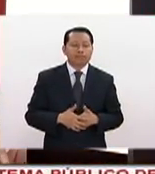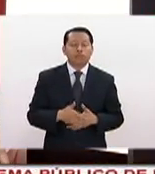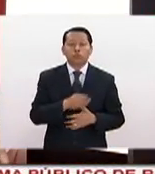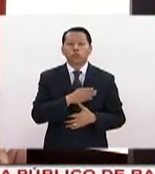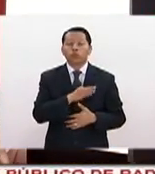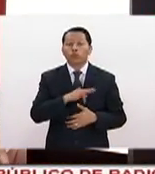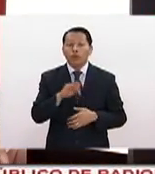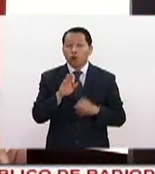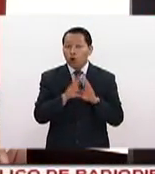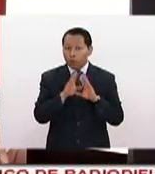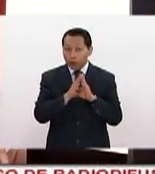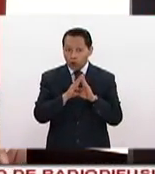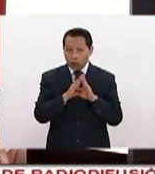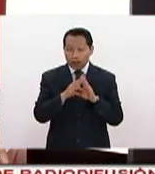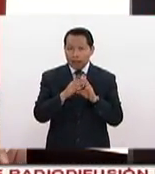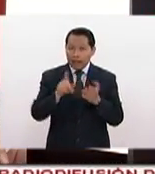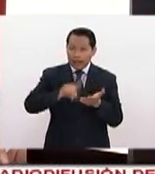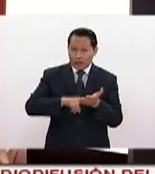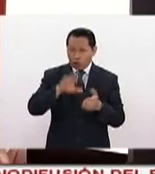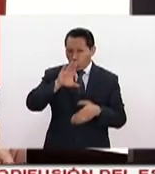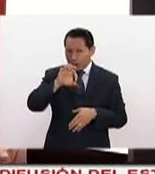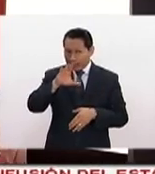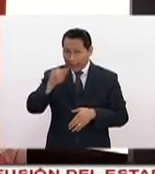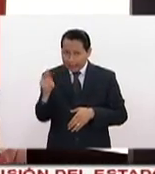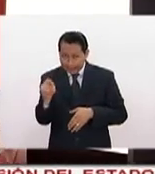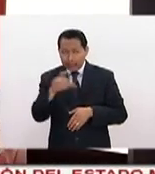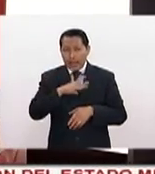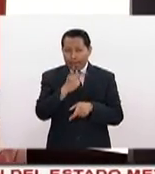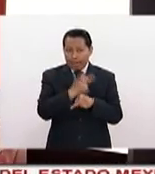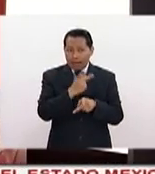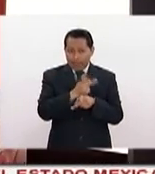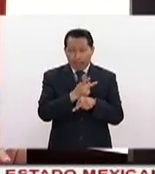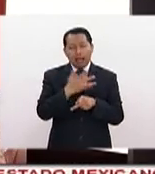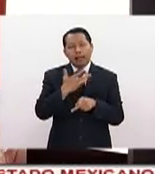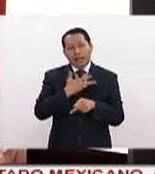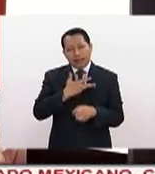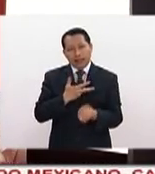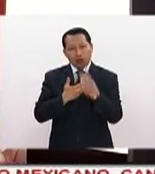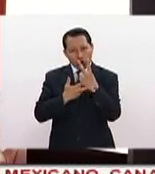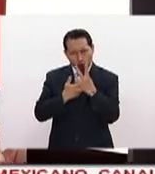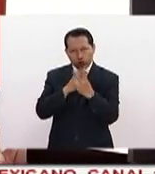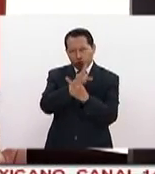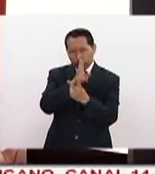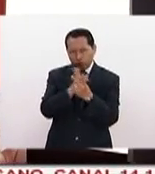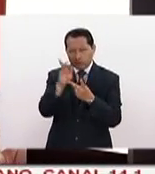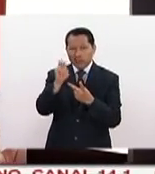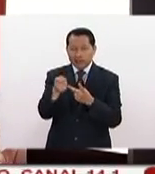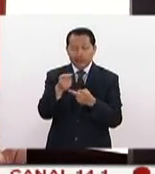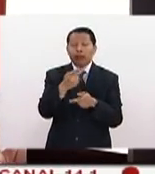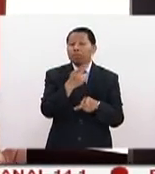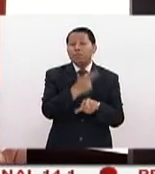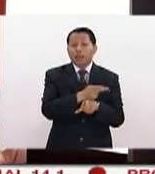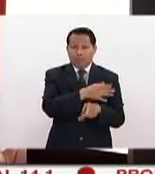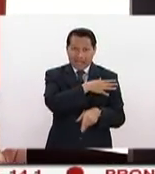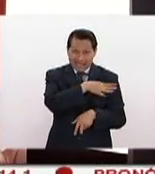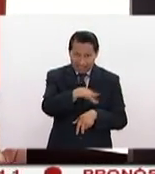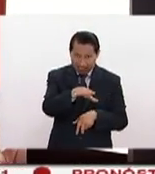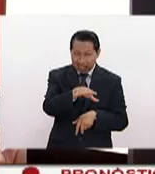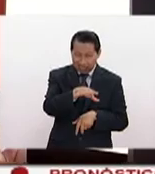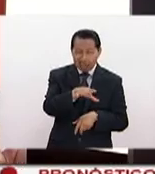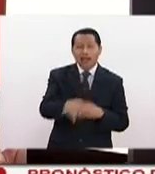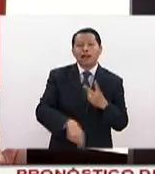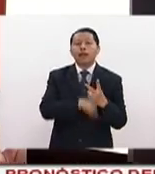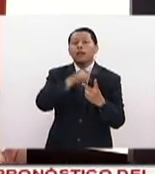básicamente el nivel medio superior del instituto tiene, digamos que 2 ámbitos. Uno que es el bachillerato general y otro que es